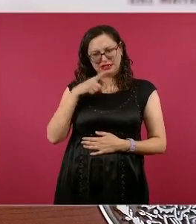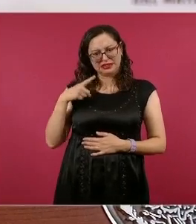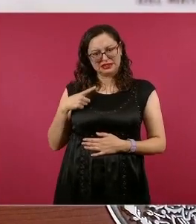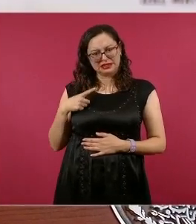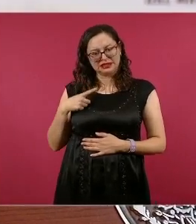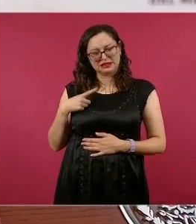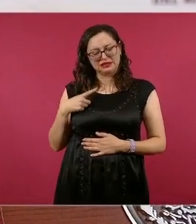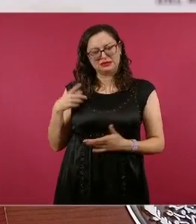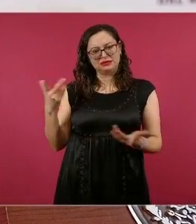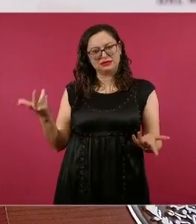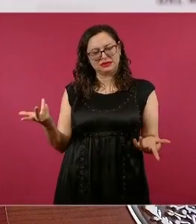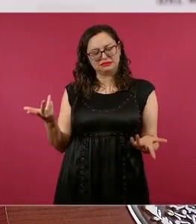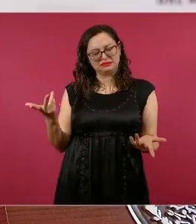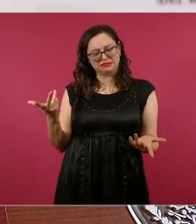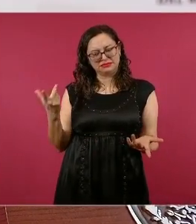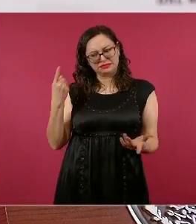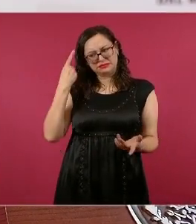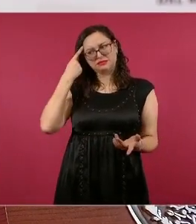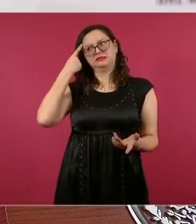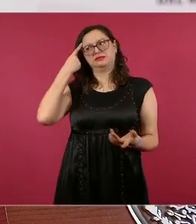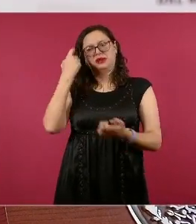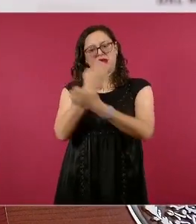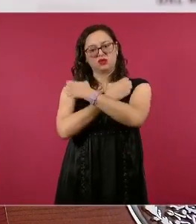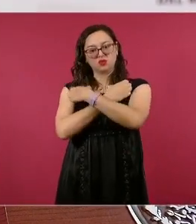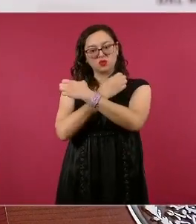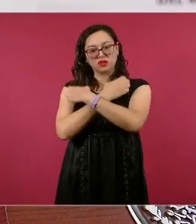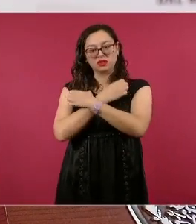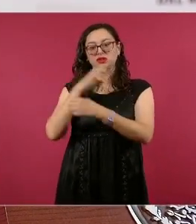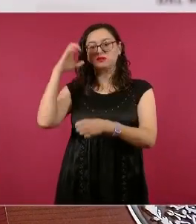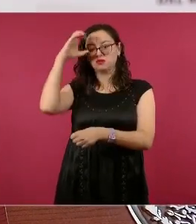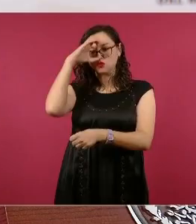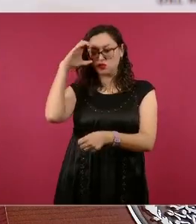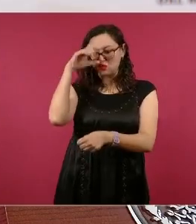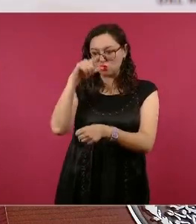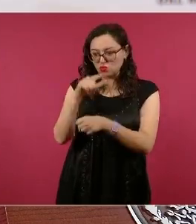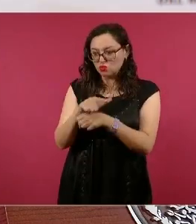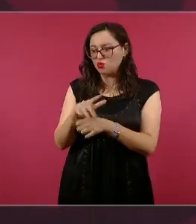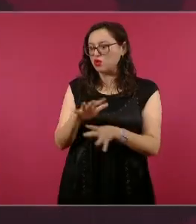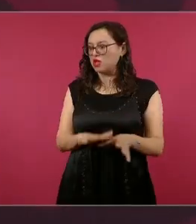lo educativo, a lo cultural, a la sociedad.